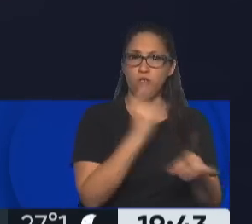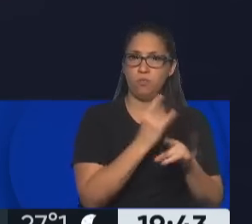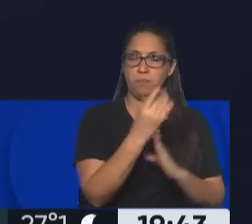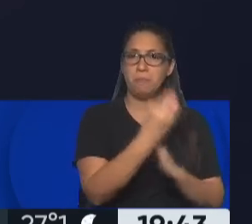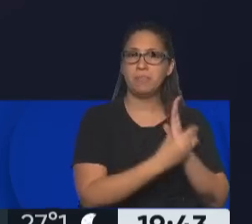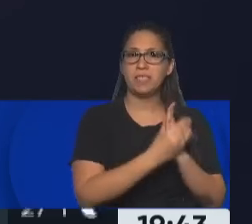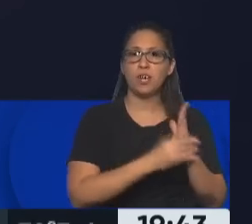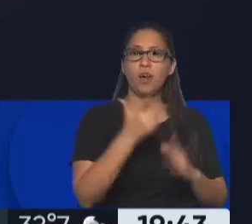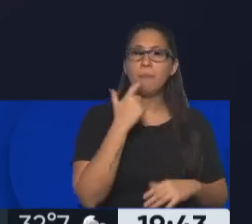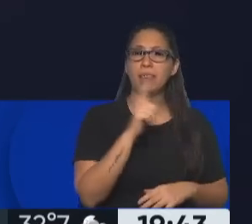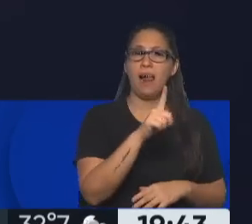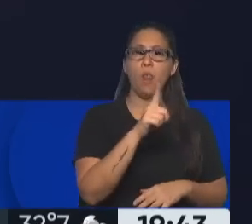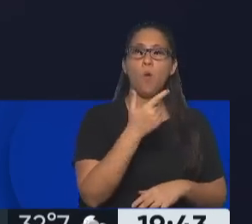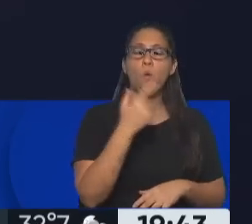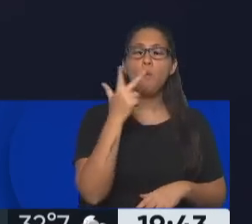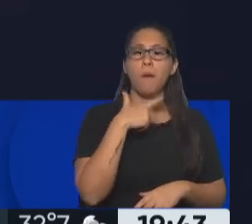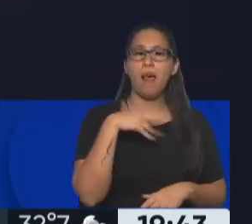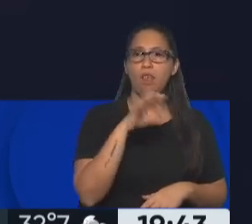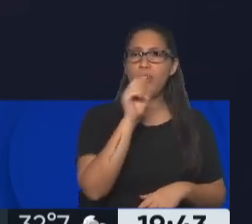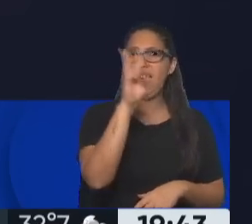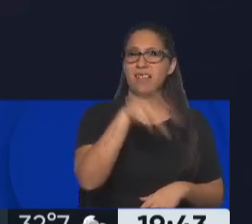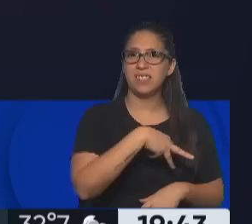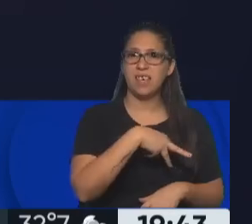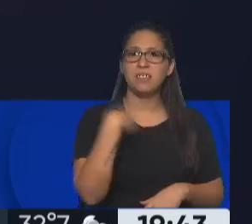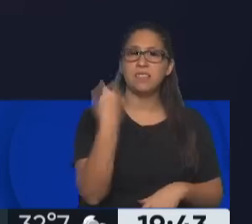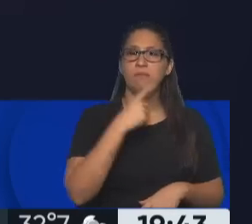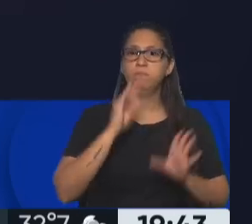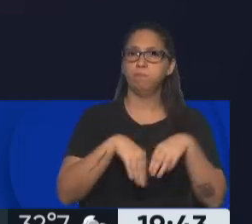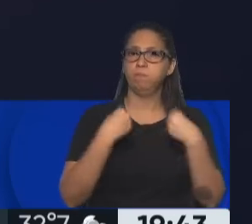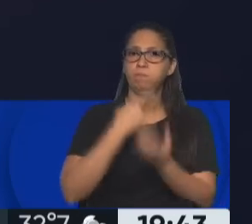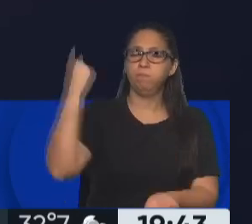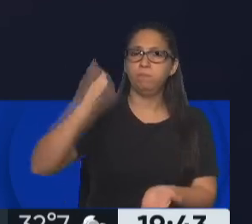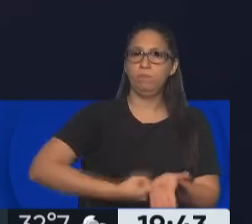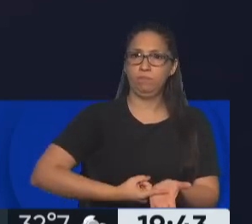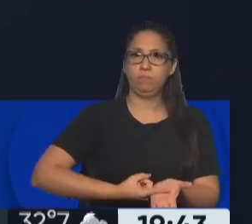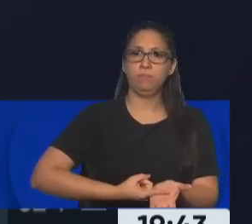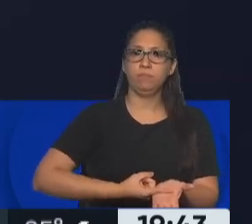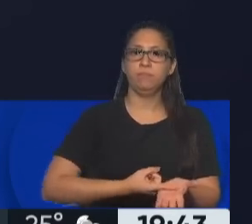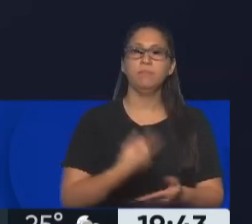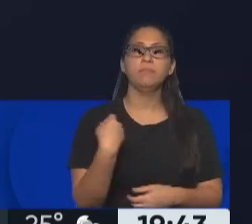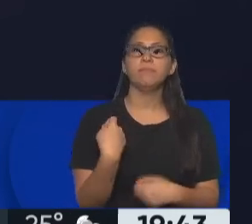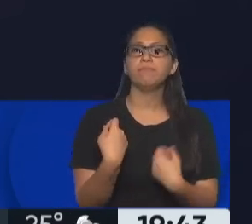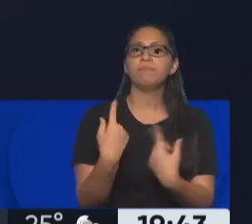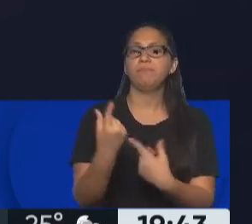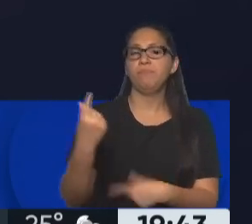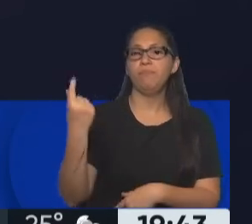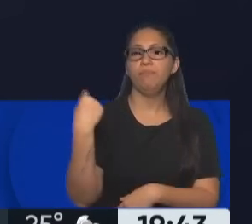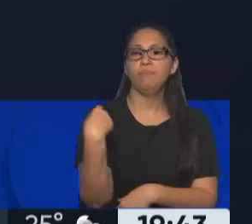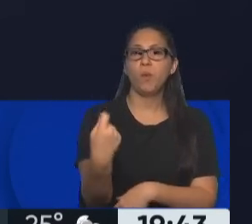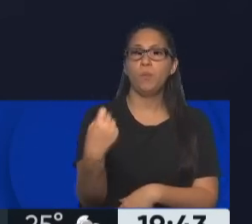Ministerio de Capital Humano a través de ANSES, se resolvió dar de baja la asignación de